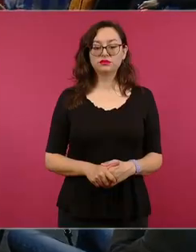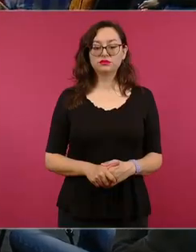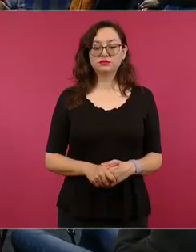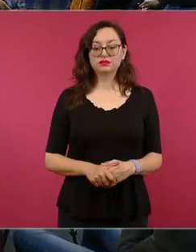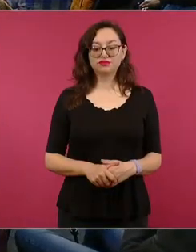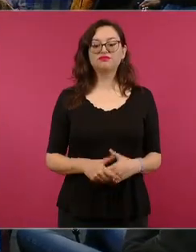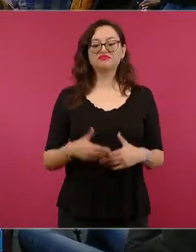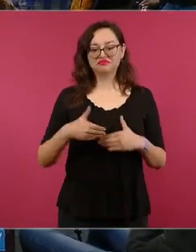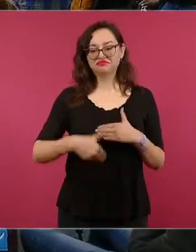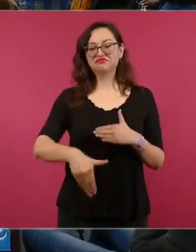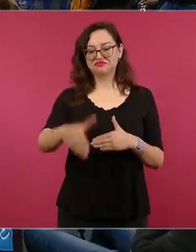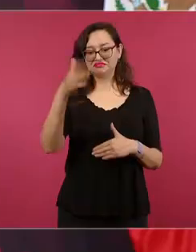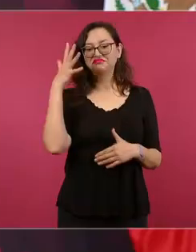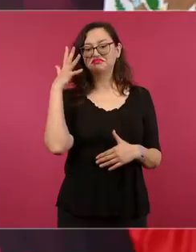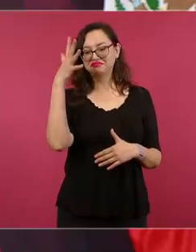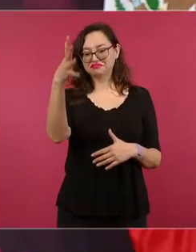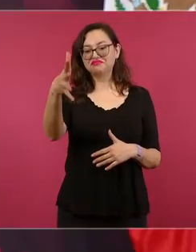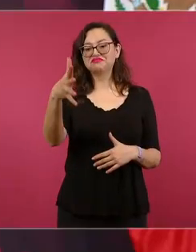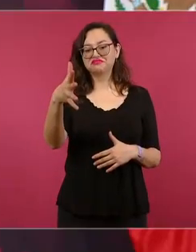nos va a ir bien